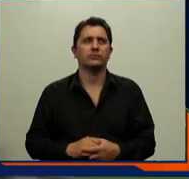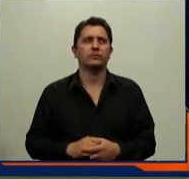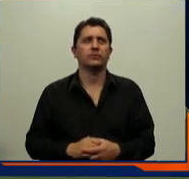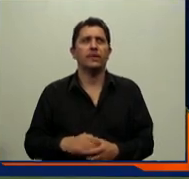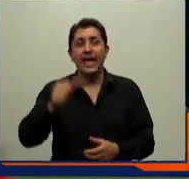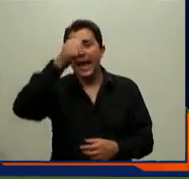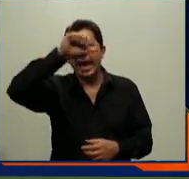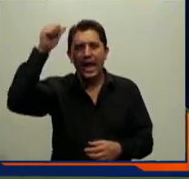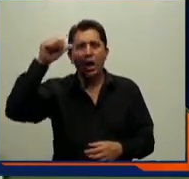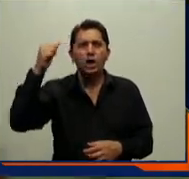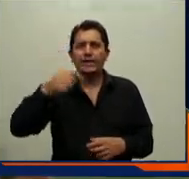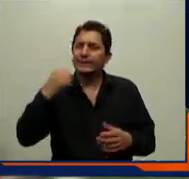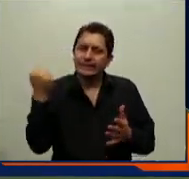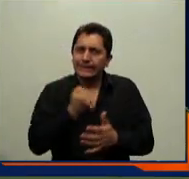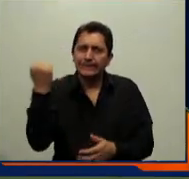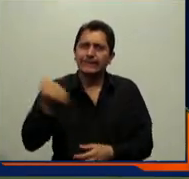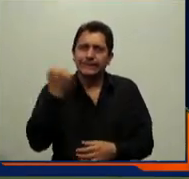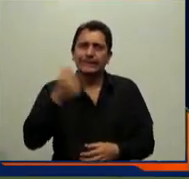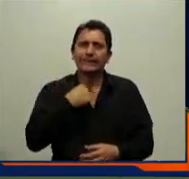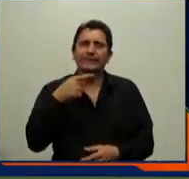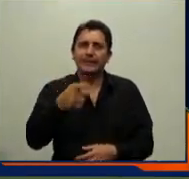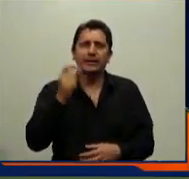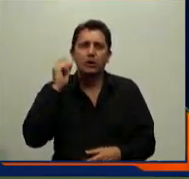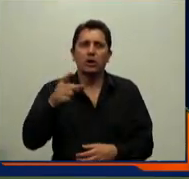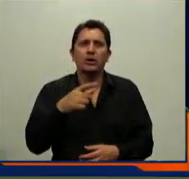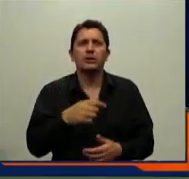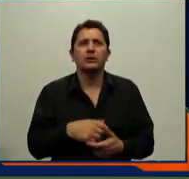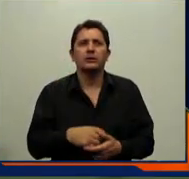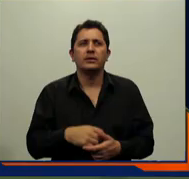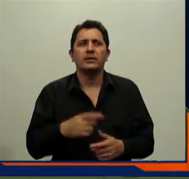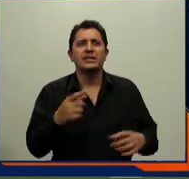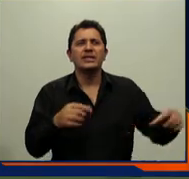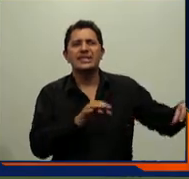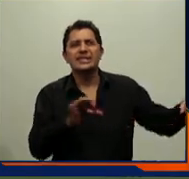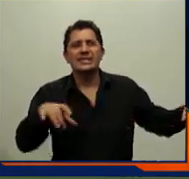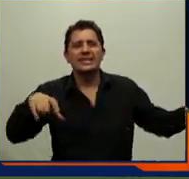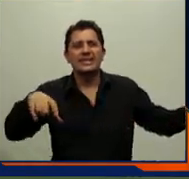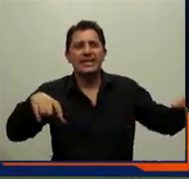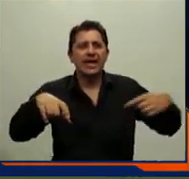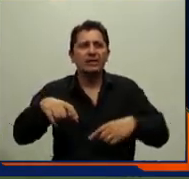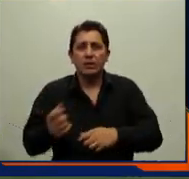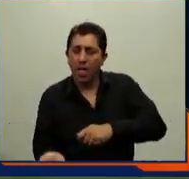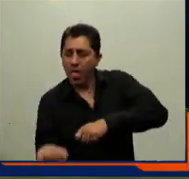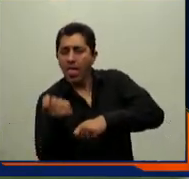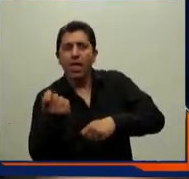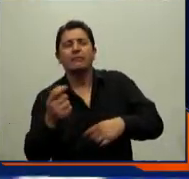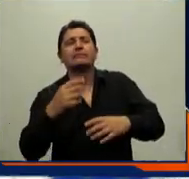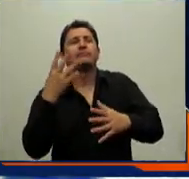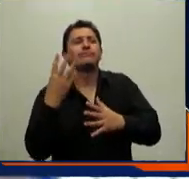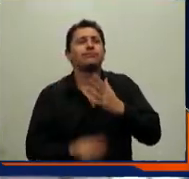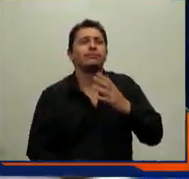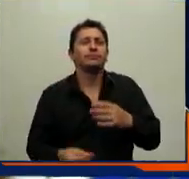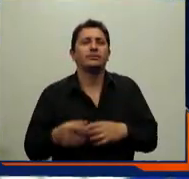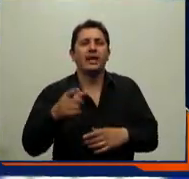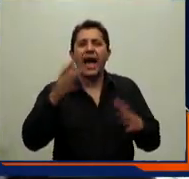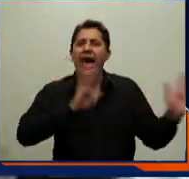Las Leonas continuaban intentando, en este caso Agustín Albertario. Primero el centro al área, Rebecki desde el piso que la desvía y otra vez Kintzer